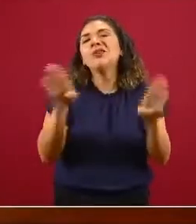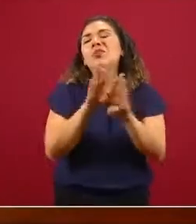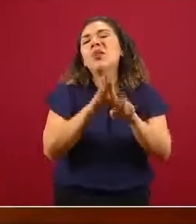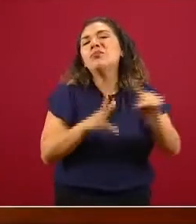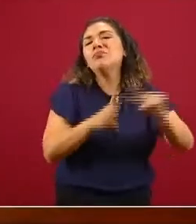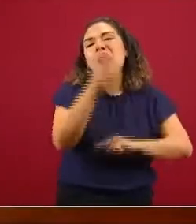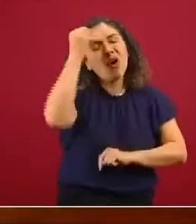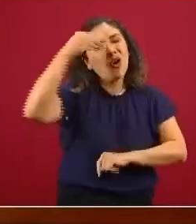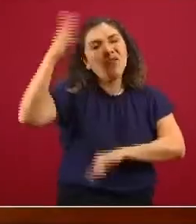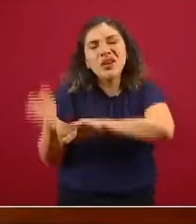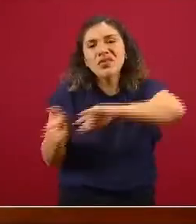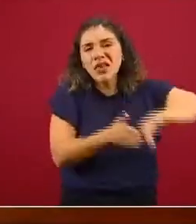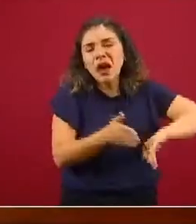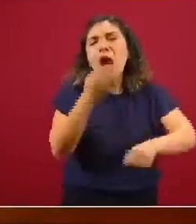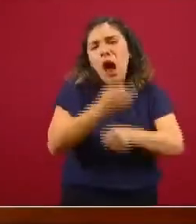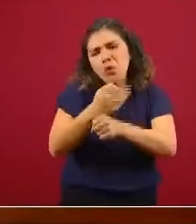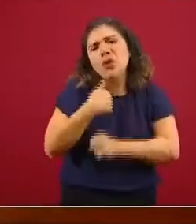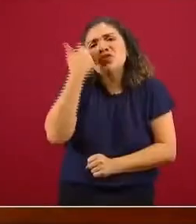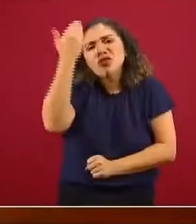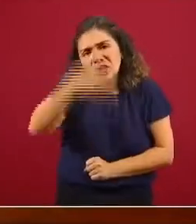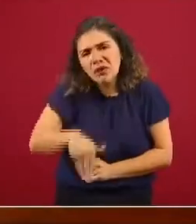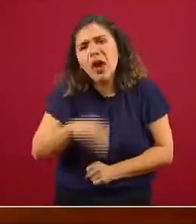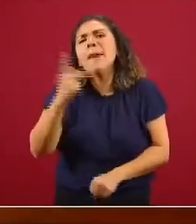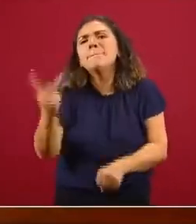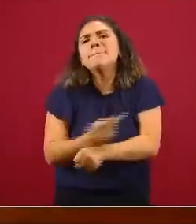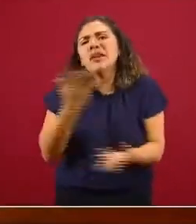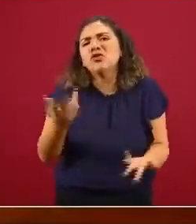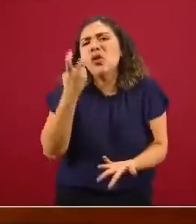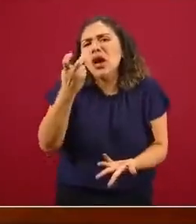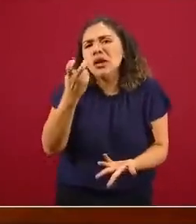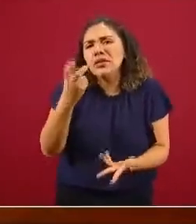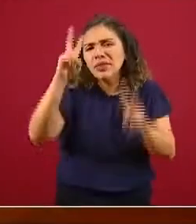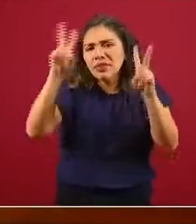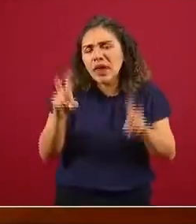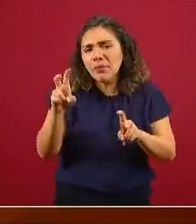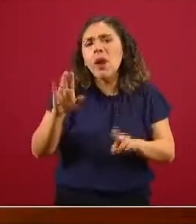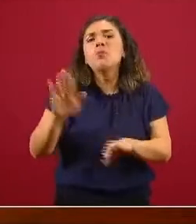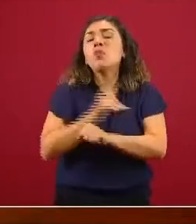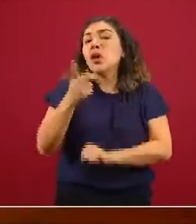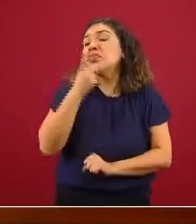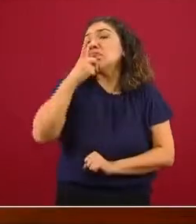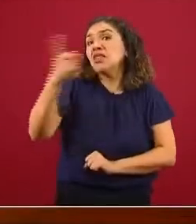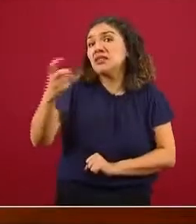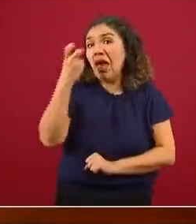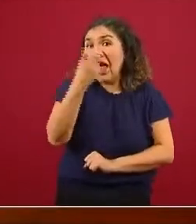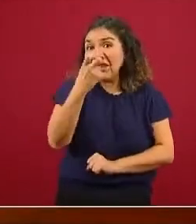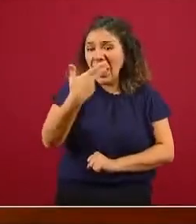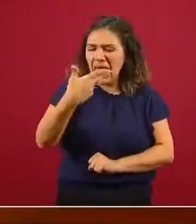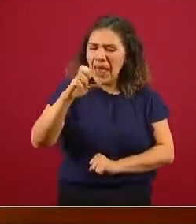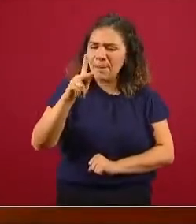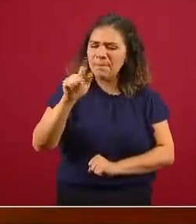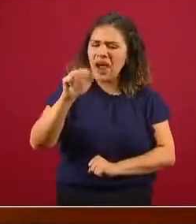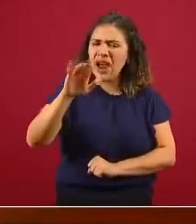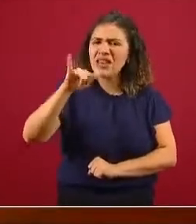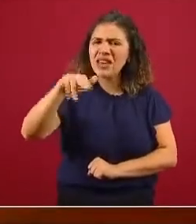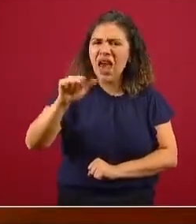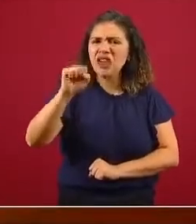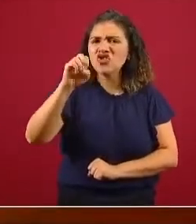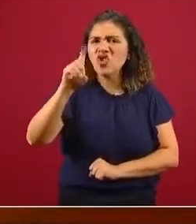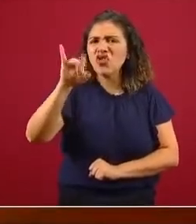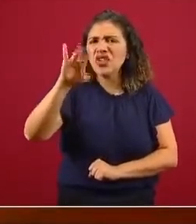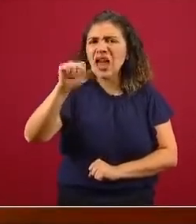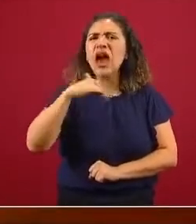quedó un poquito aparte, y bueno, quisiéramos saber qué sucedió con esto, ya que dicen que esta heparina